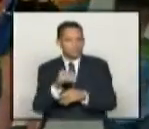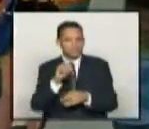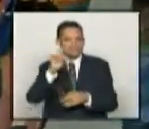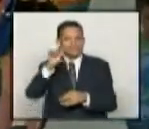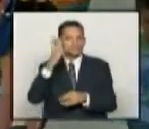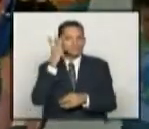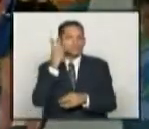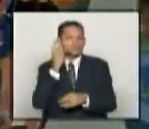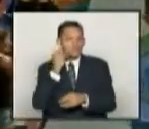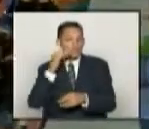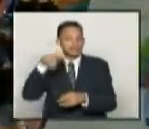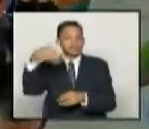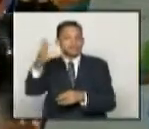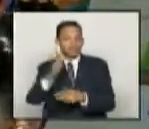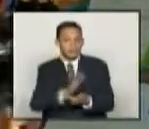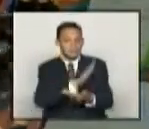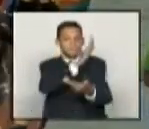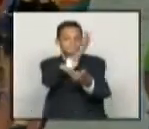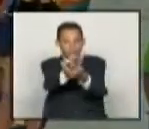días. Nosotros